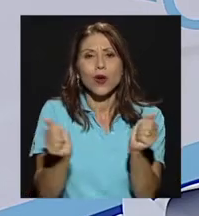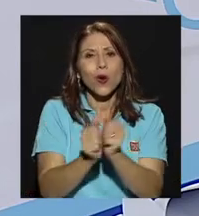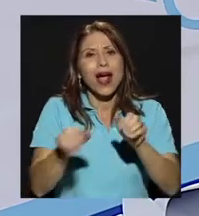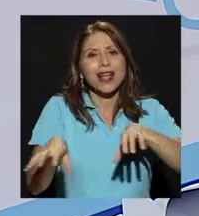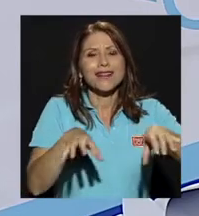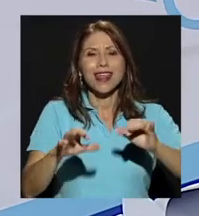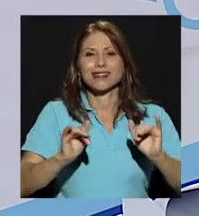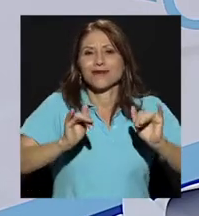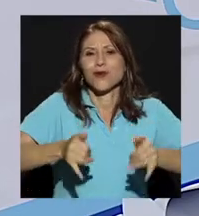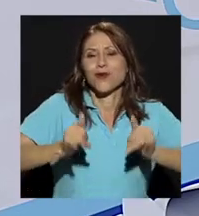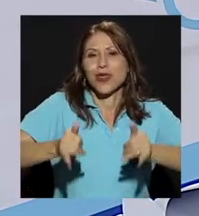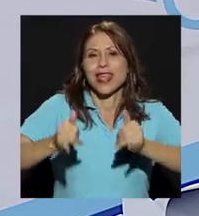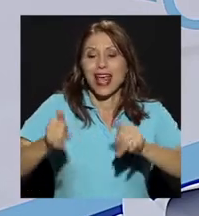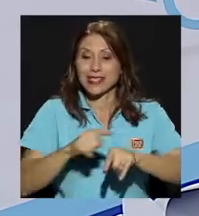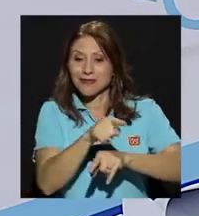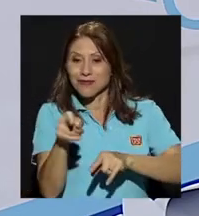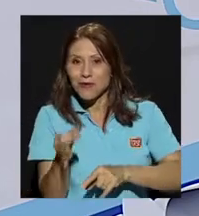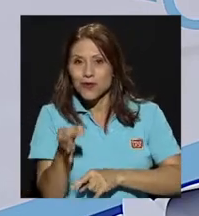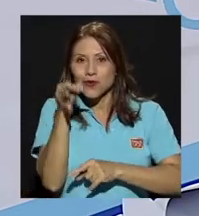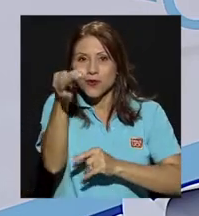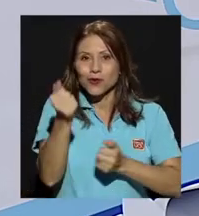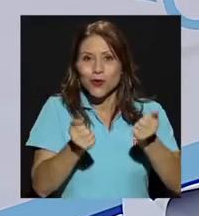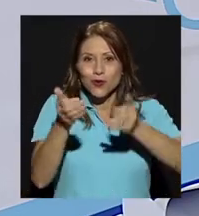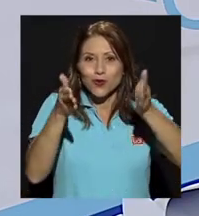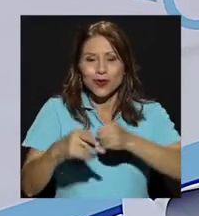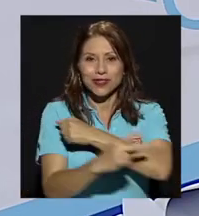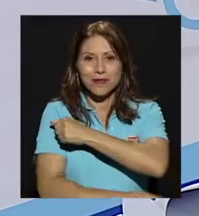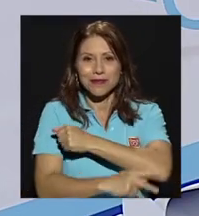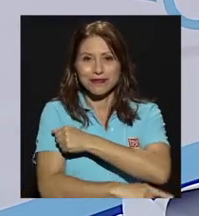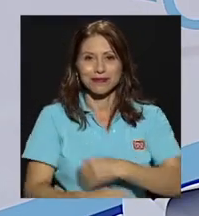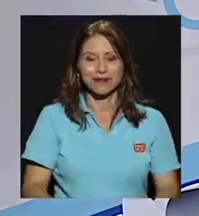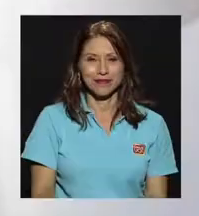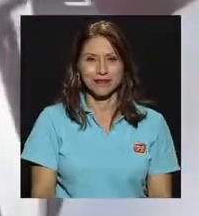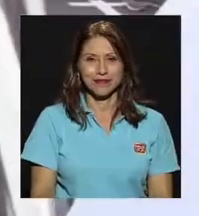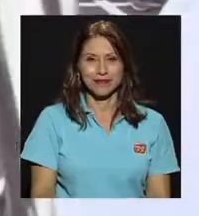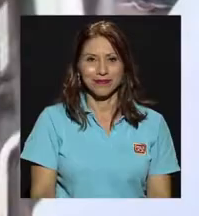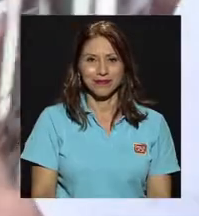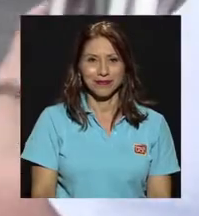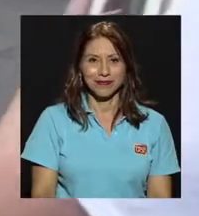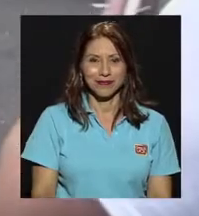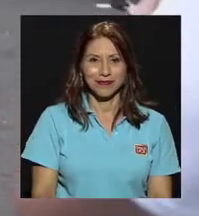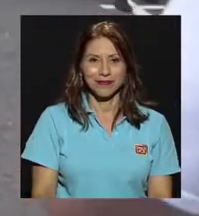actividades lúdicas a las futuras y futuros conductores del país.